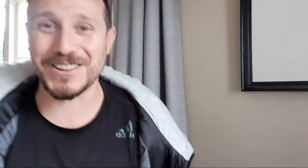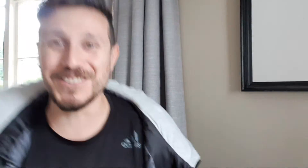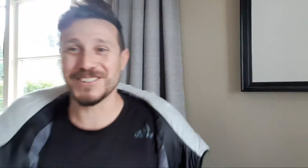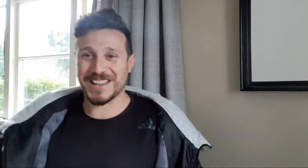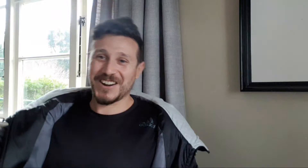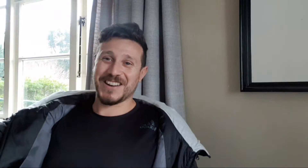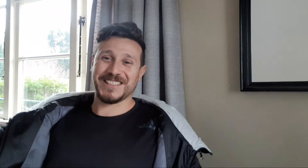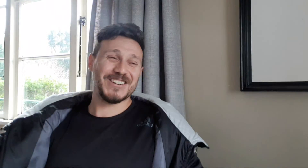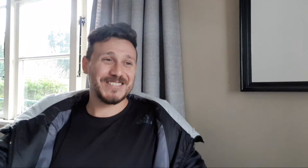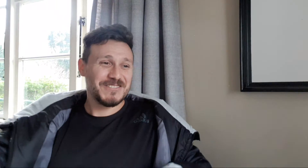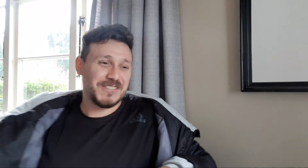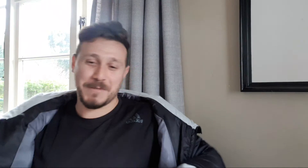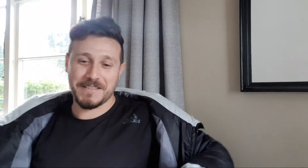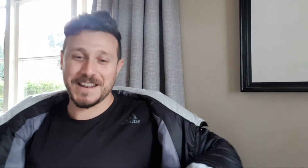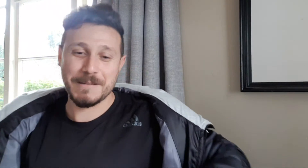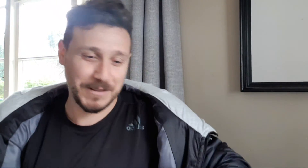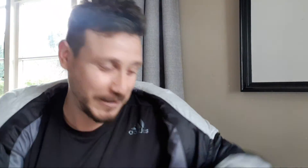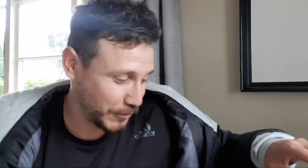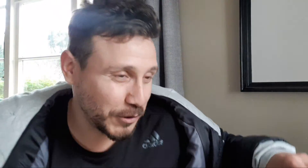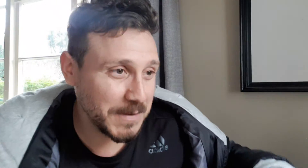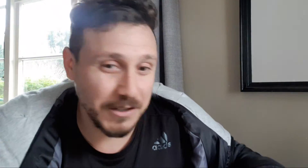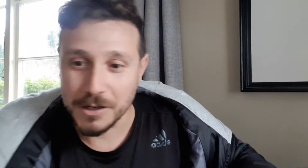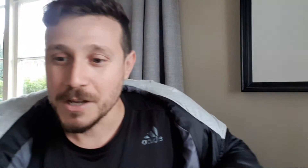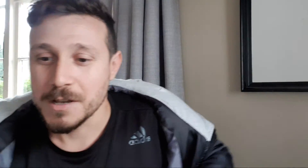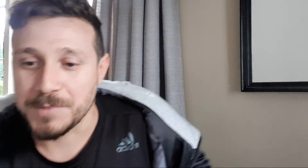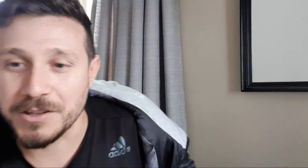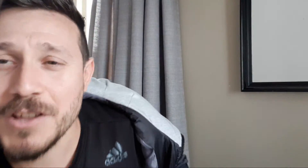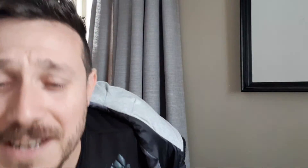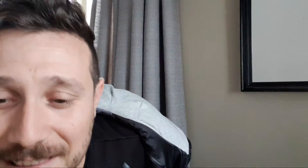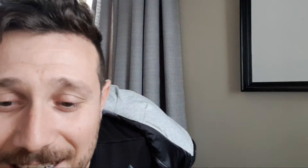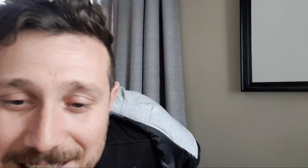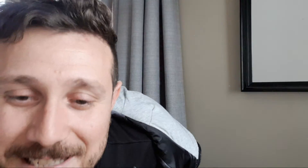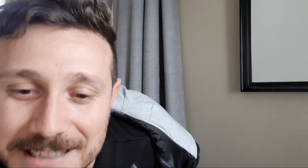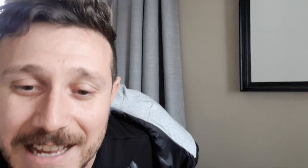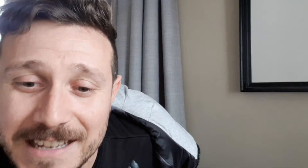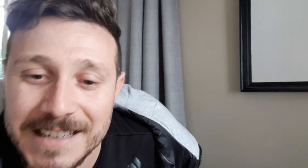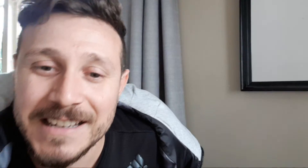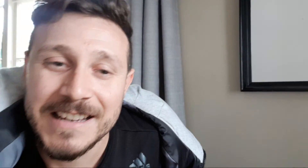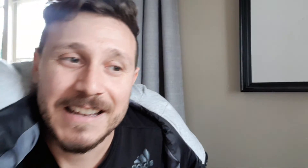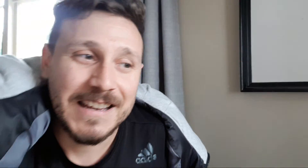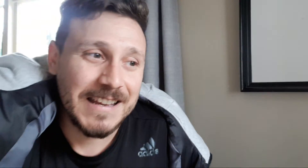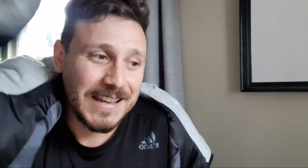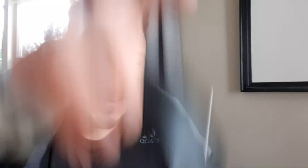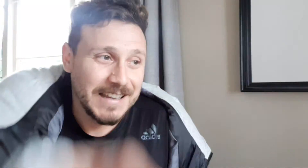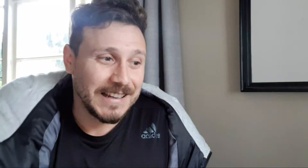Me dejó con luz ahora, todo. Seguro no me vine porque están todos durmiendo. Pero ¿dónde está Jacinda?